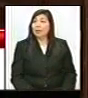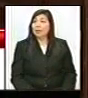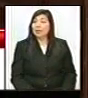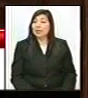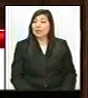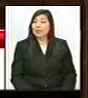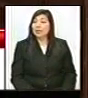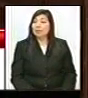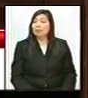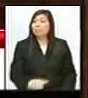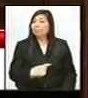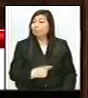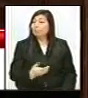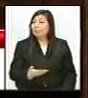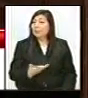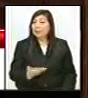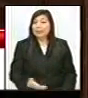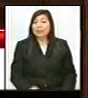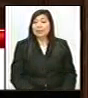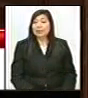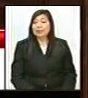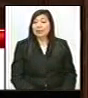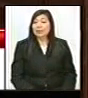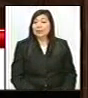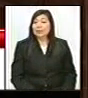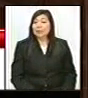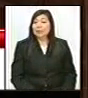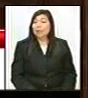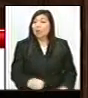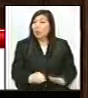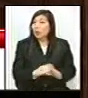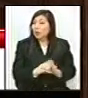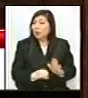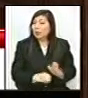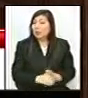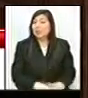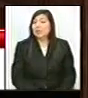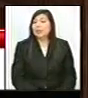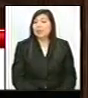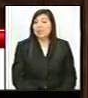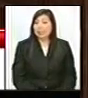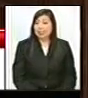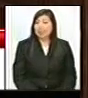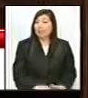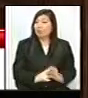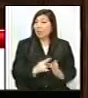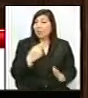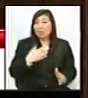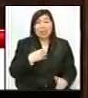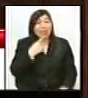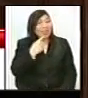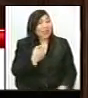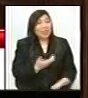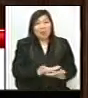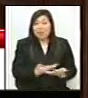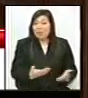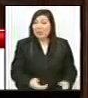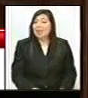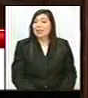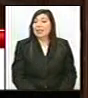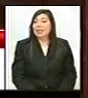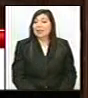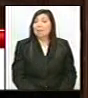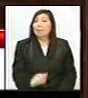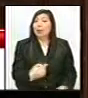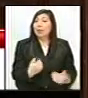no puede autorizarse la acusación constitucional, la emisión de una resolución acusatoria, ¿no?